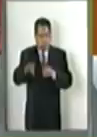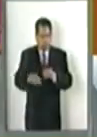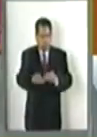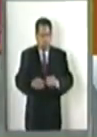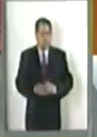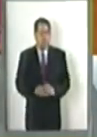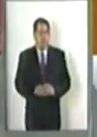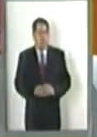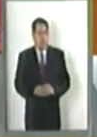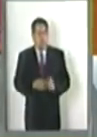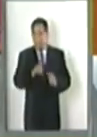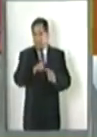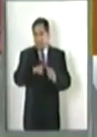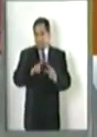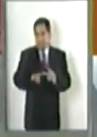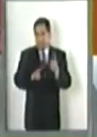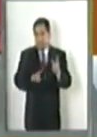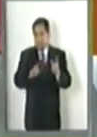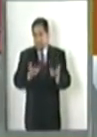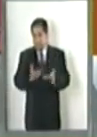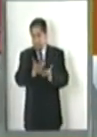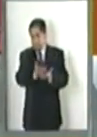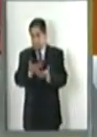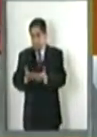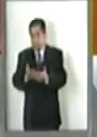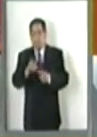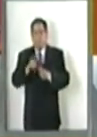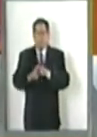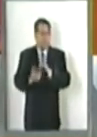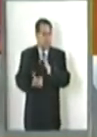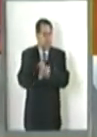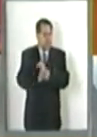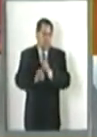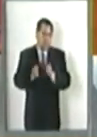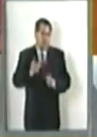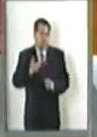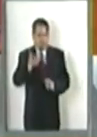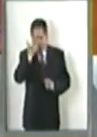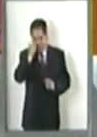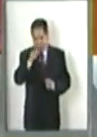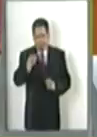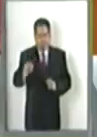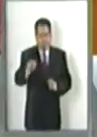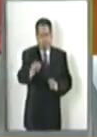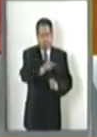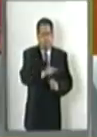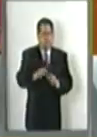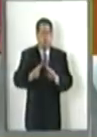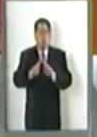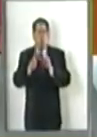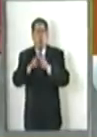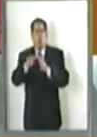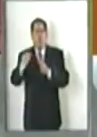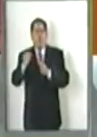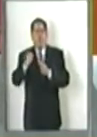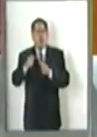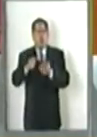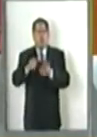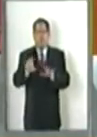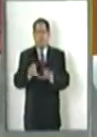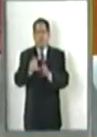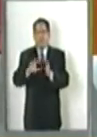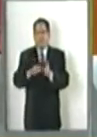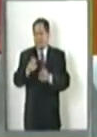estas iniciativas se encuentra en la petición válida que la Unión de Técnicos en Electrónica y